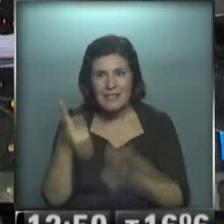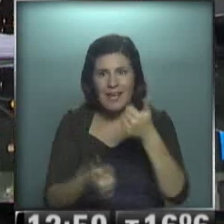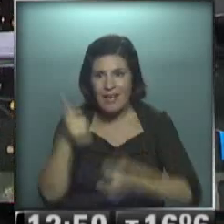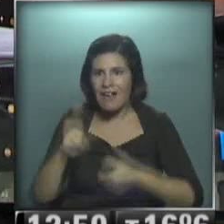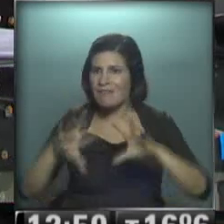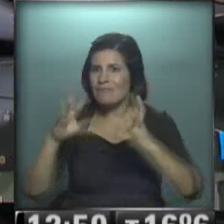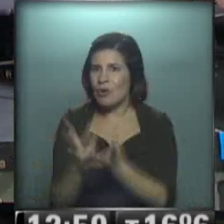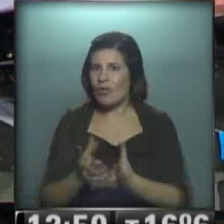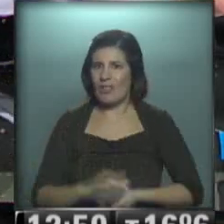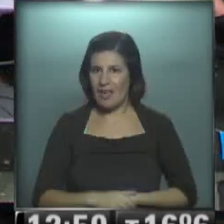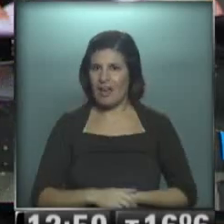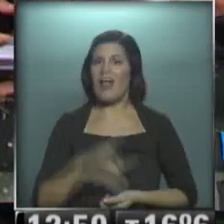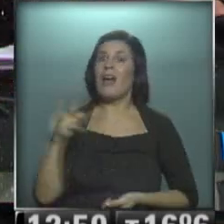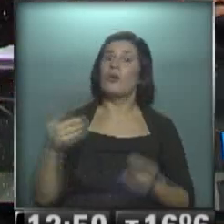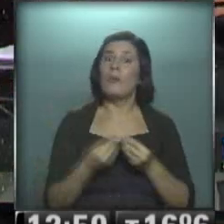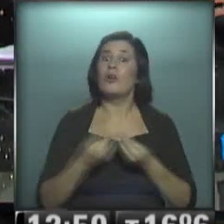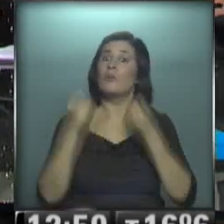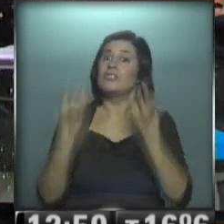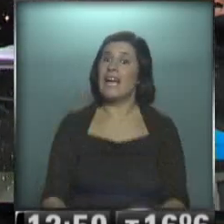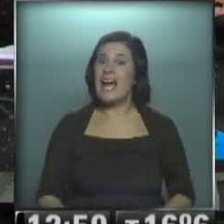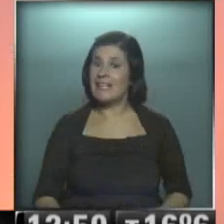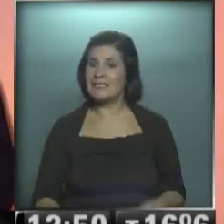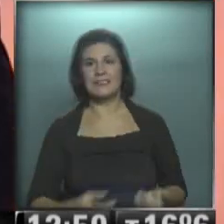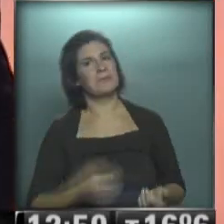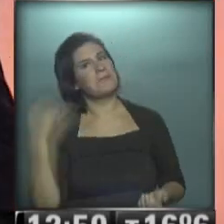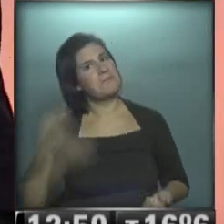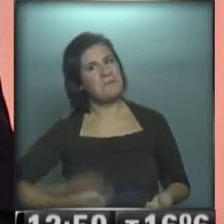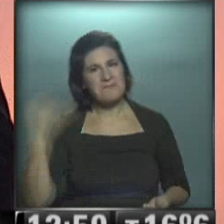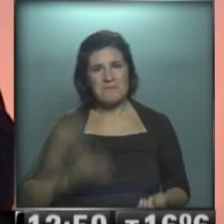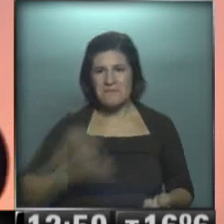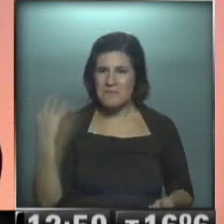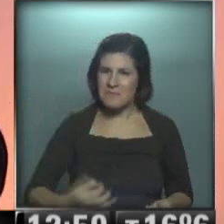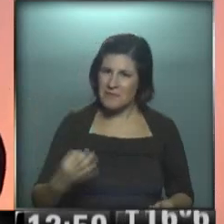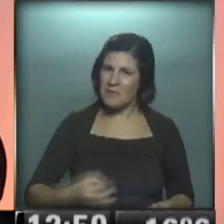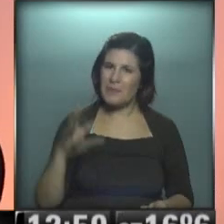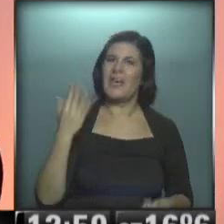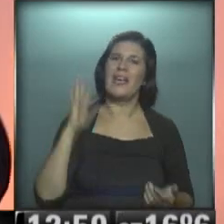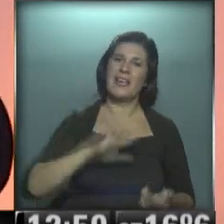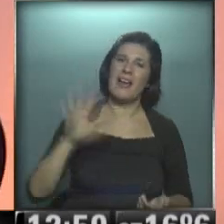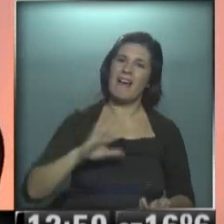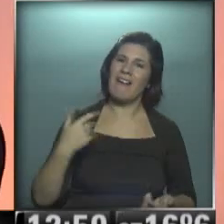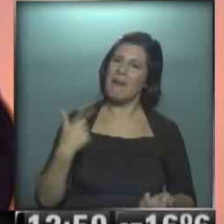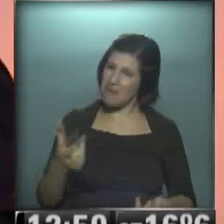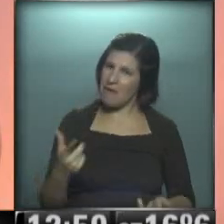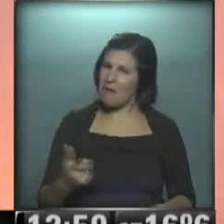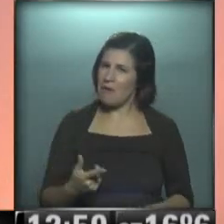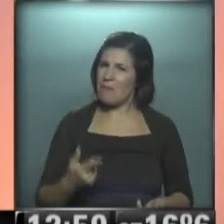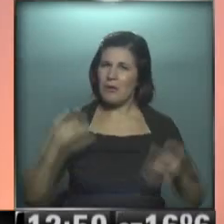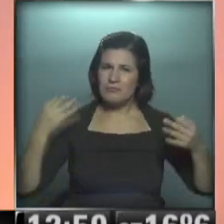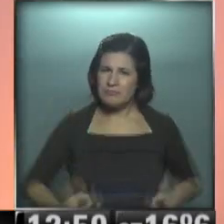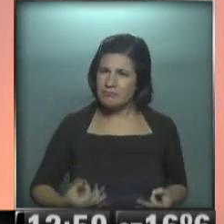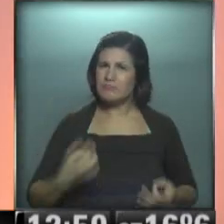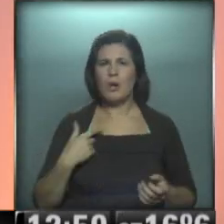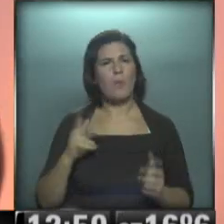Volvemos aquí, está Alejo Álvarez Herrera, ¿cómo te va, Ale? Hola, Alejo. Me va muy bien, muy buenos días y quería destacar tu espíritu de fair play. No tenemos